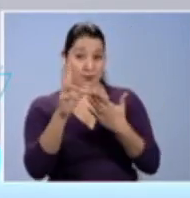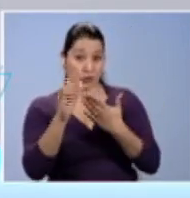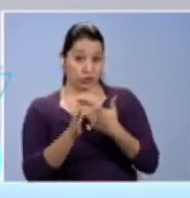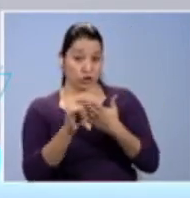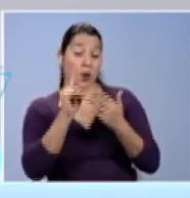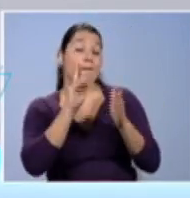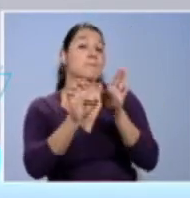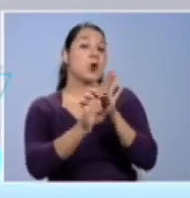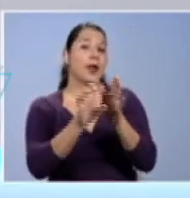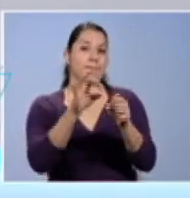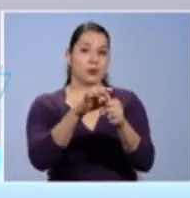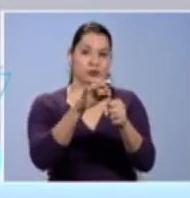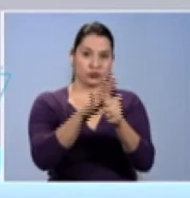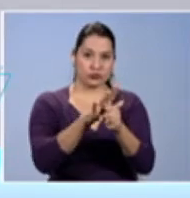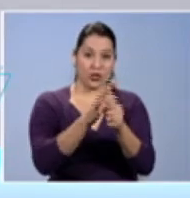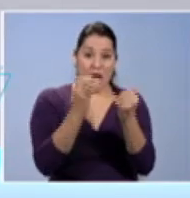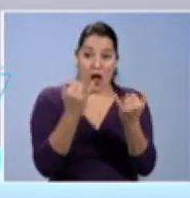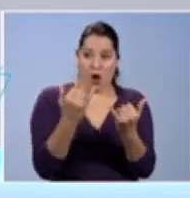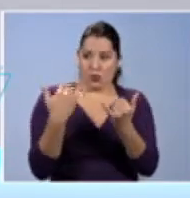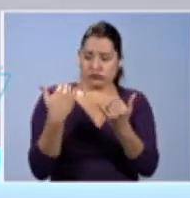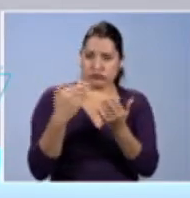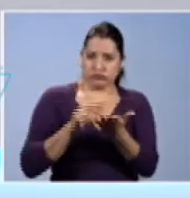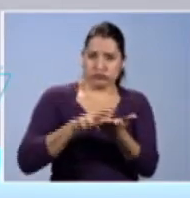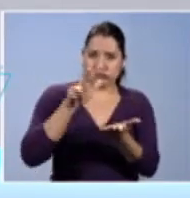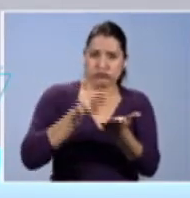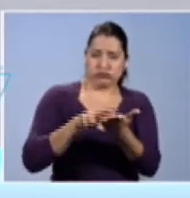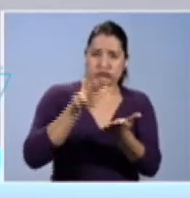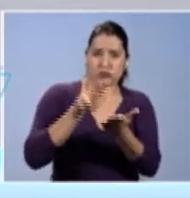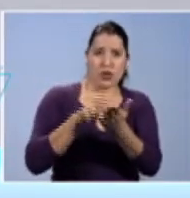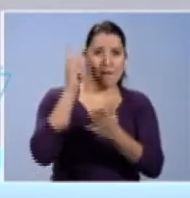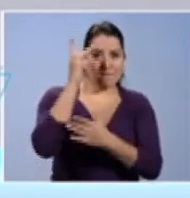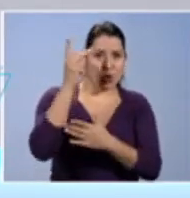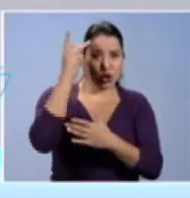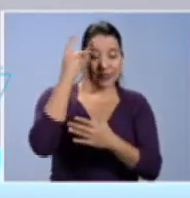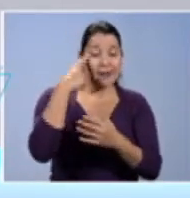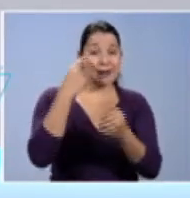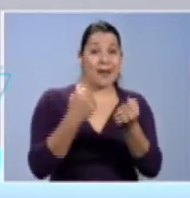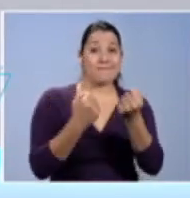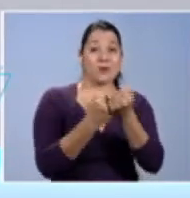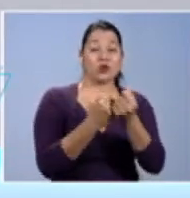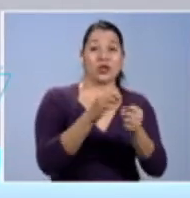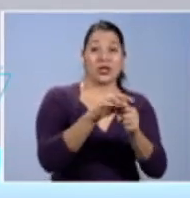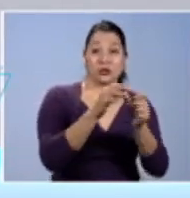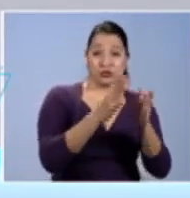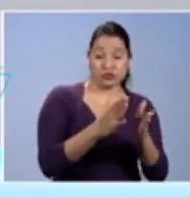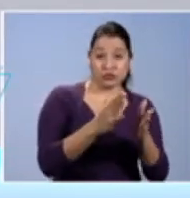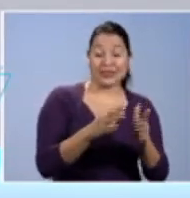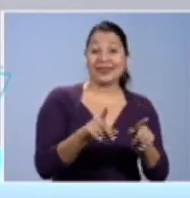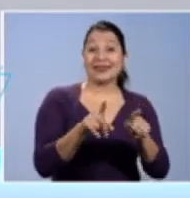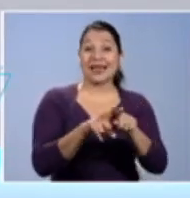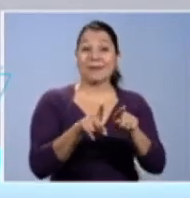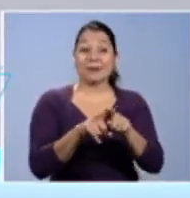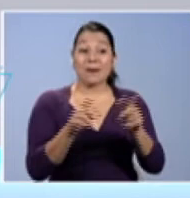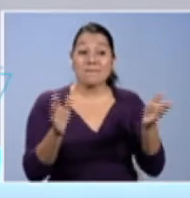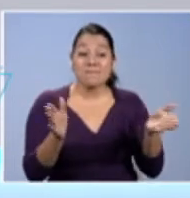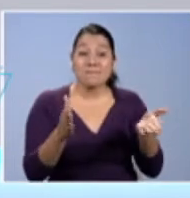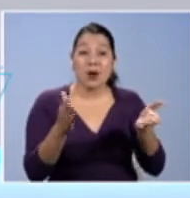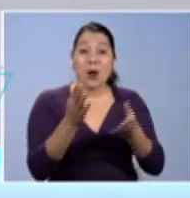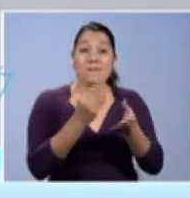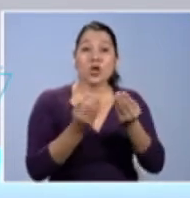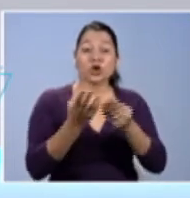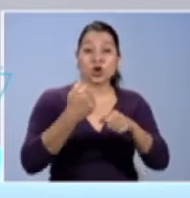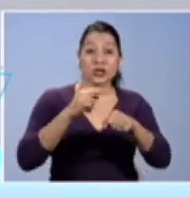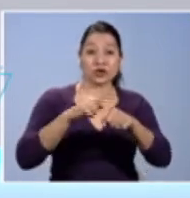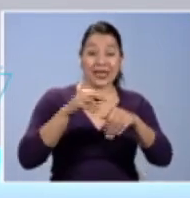agricultura hay políticas que se han venido desarrollando por parte del gobierno a favor de este sector. Hay una promoción de productos nacionales a